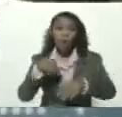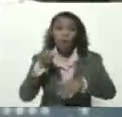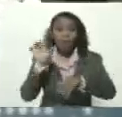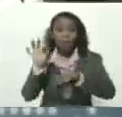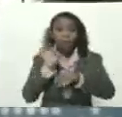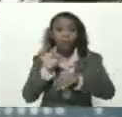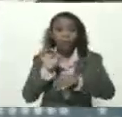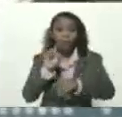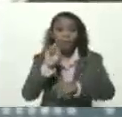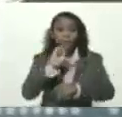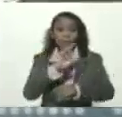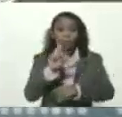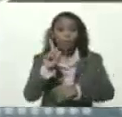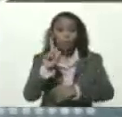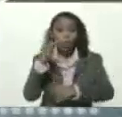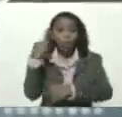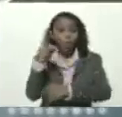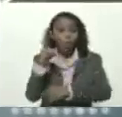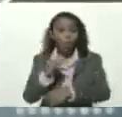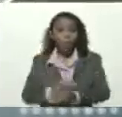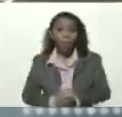noviembre.